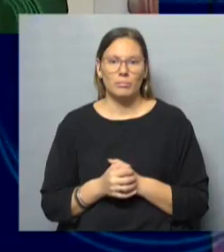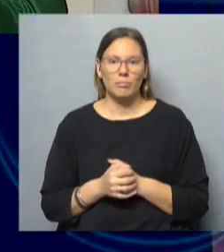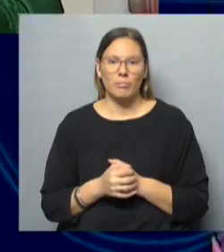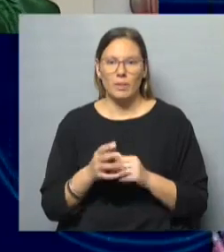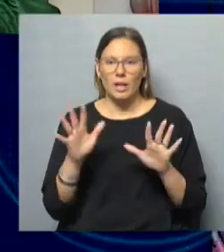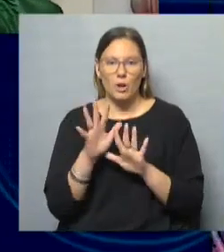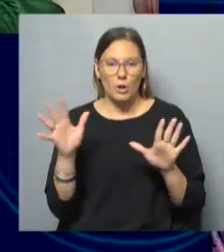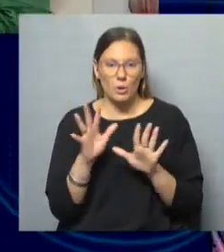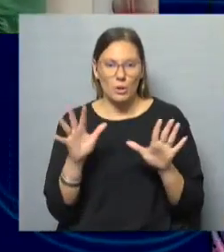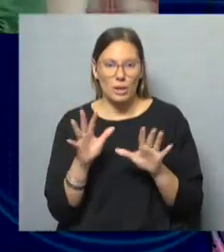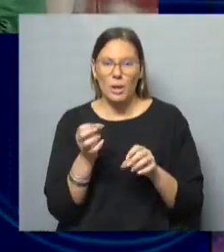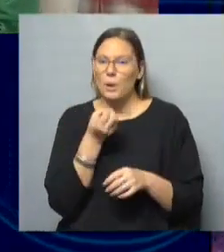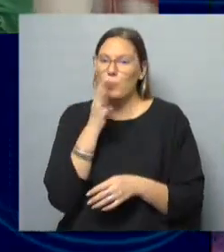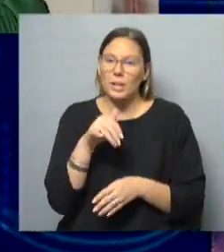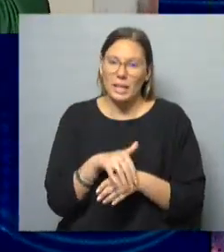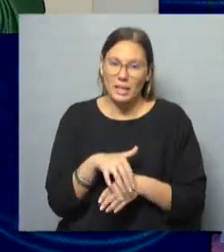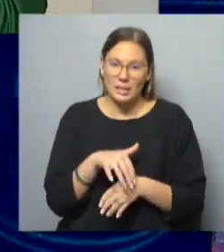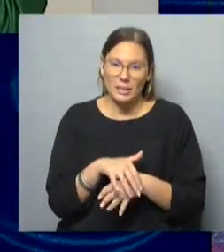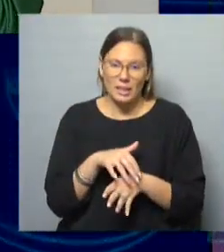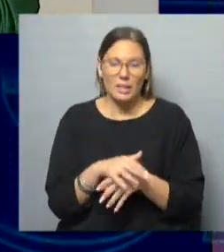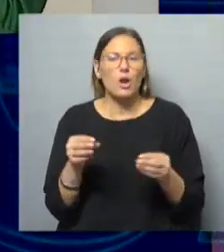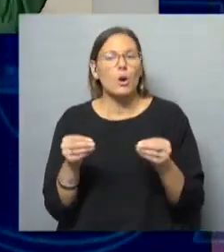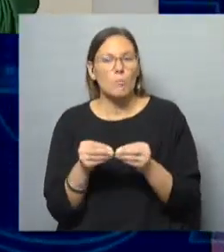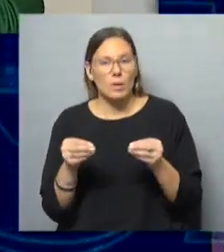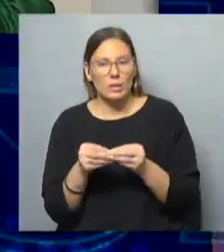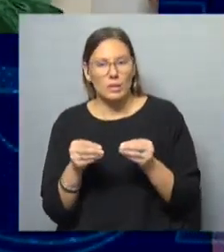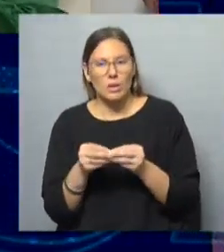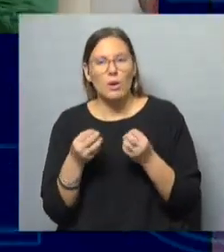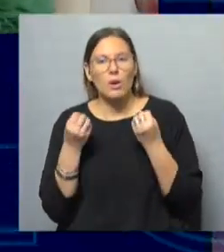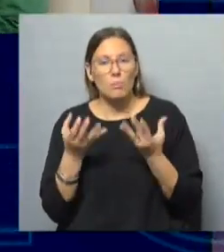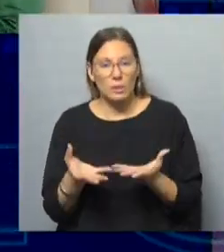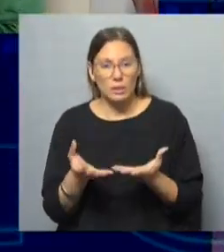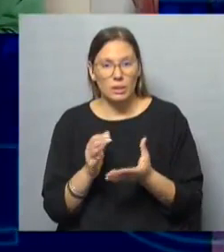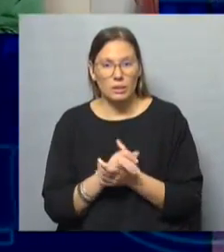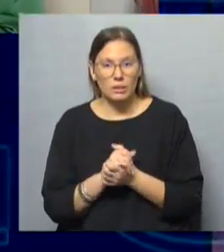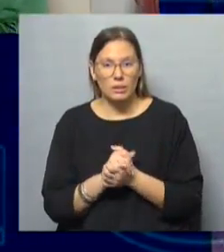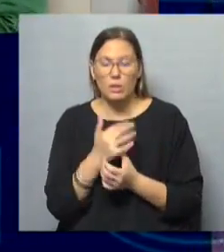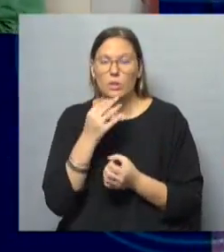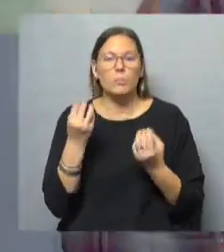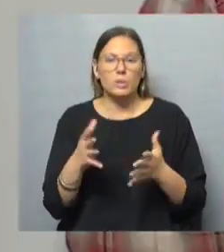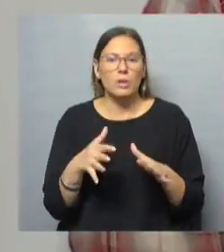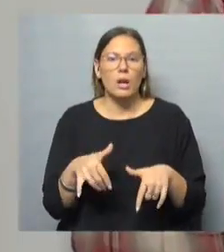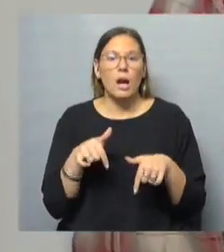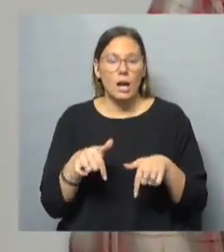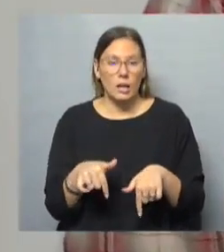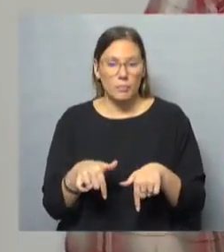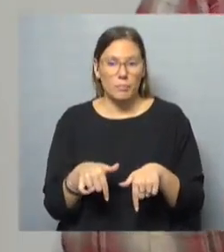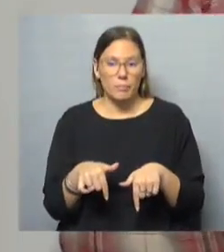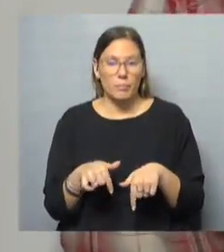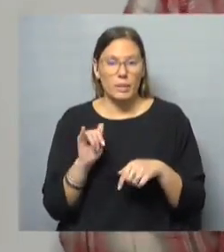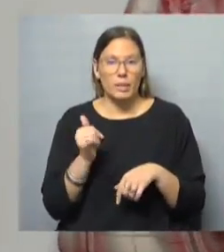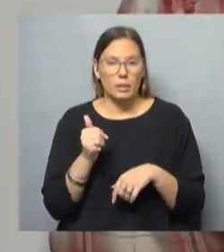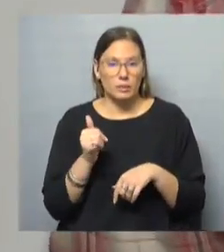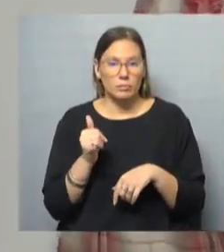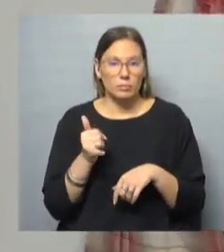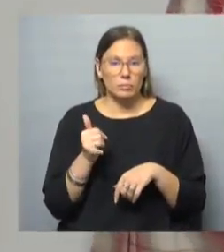perdón. Aloha, ¿cómo andan? Compañera, compañero. Ay, no sé qué pasó. Bueno, está, aquí estamos exactamente así como